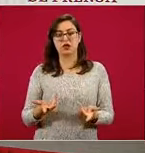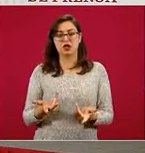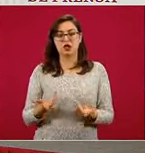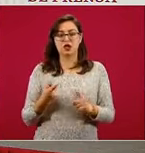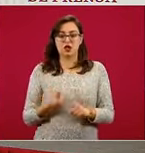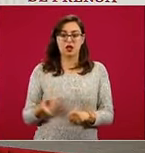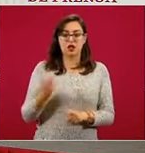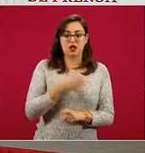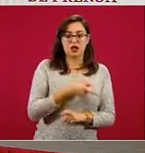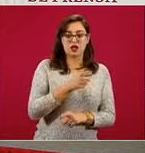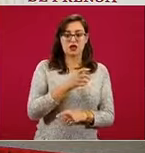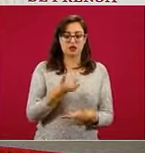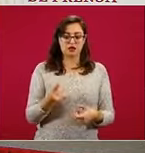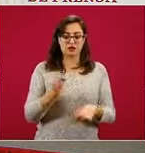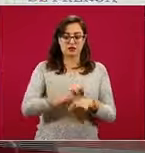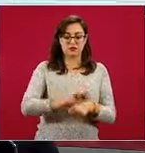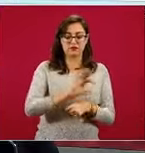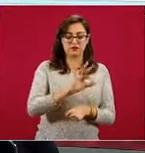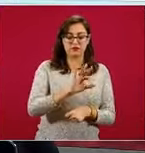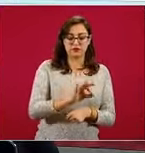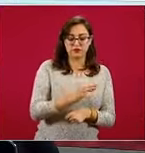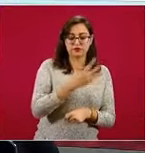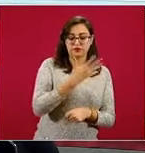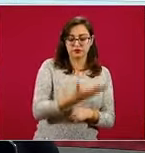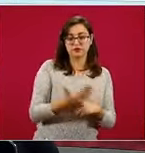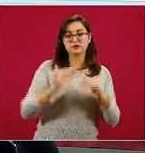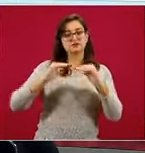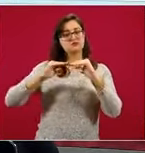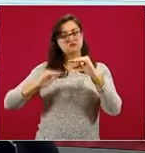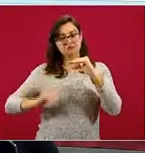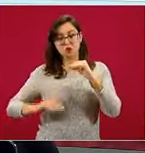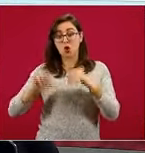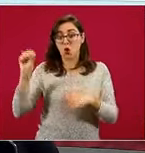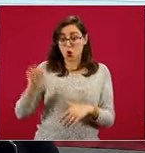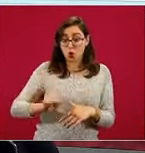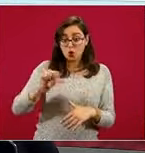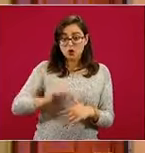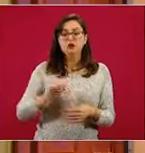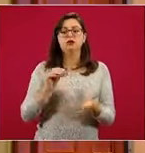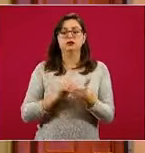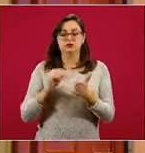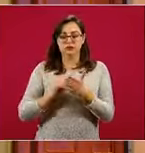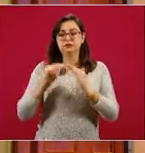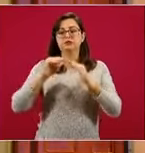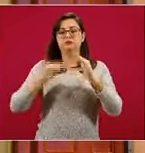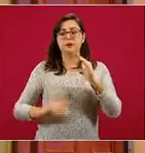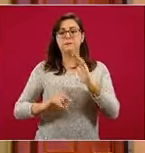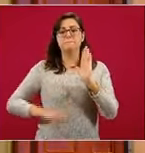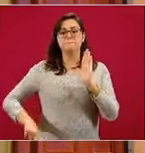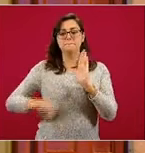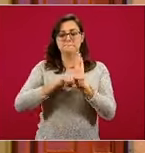a la semana 45. Para el día de hoy esa disminución continúa, el día de hoy es de un menos